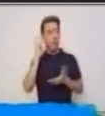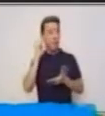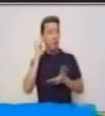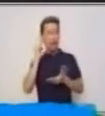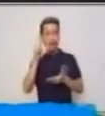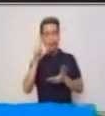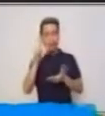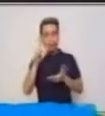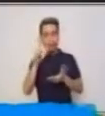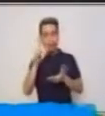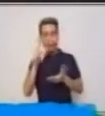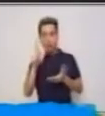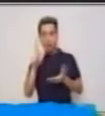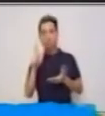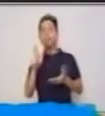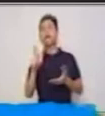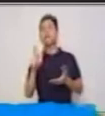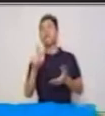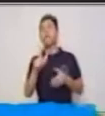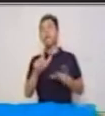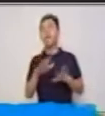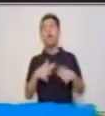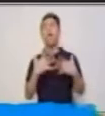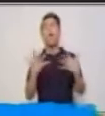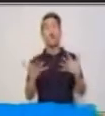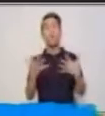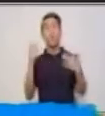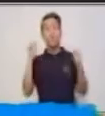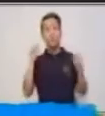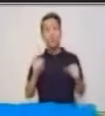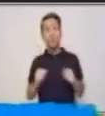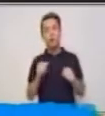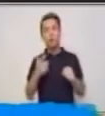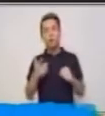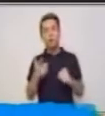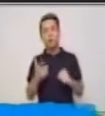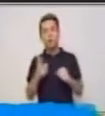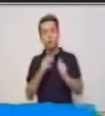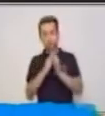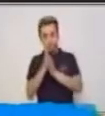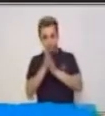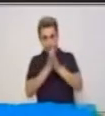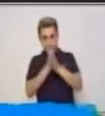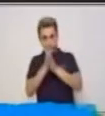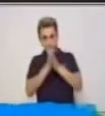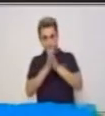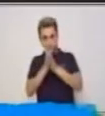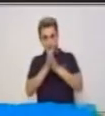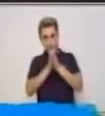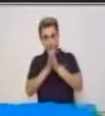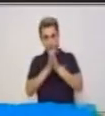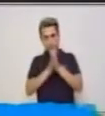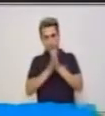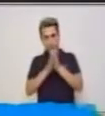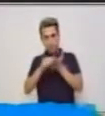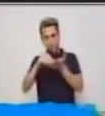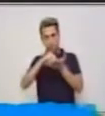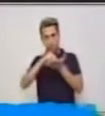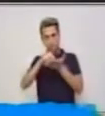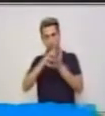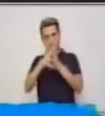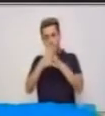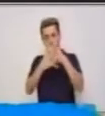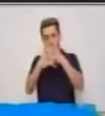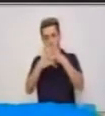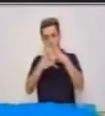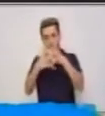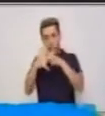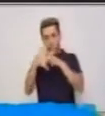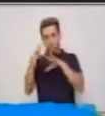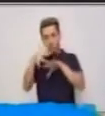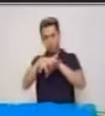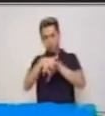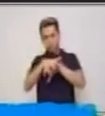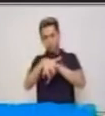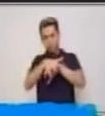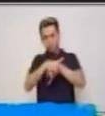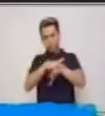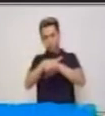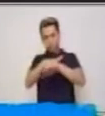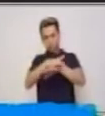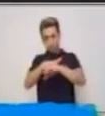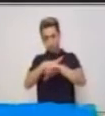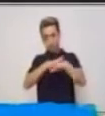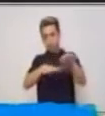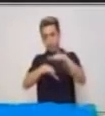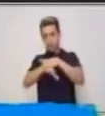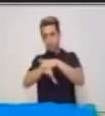el procedimiento correcto para poderse restregar es entre los dedos, encima de las manos, en las